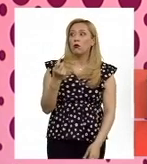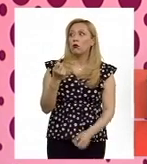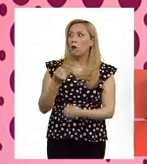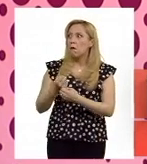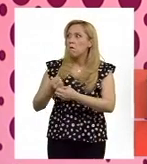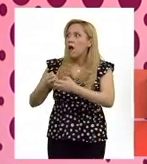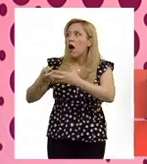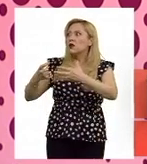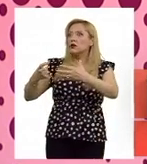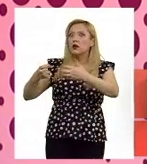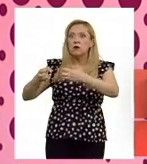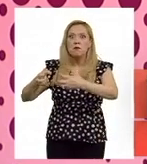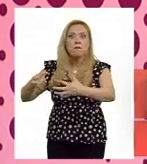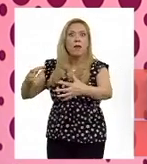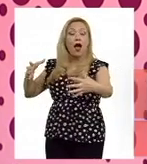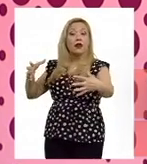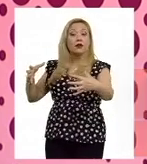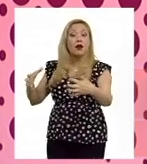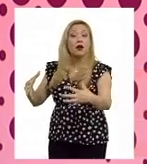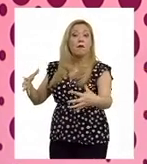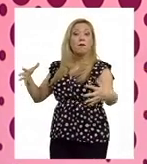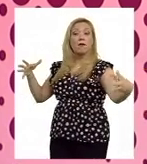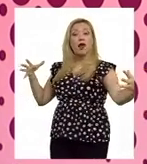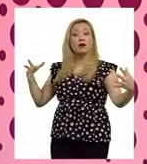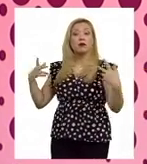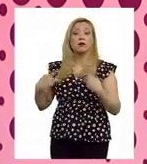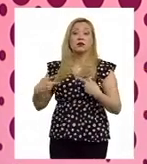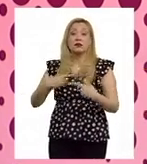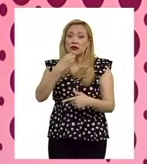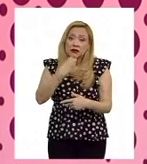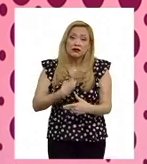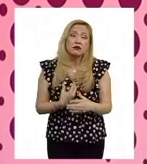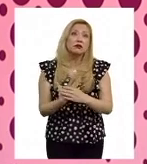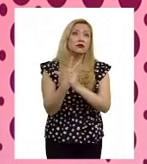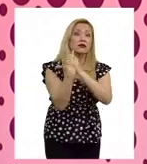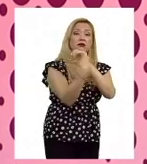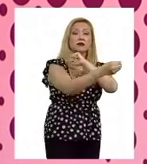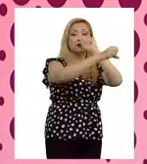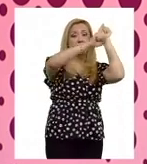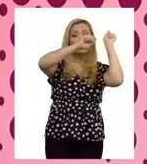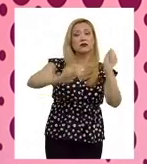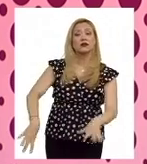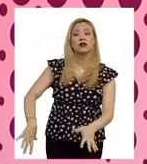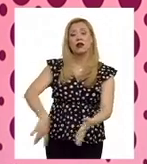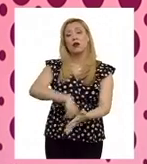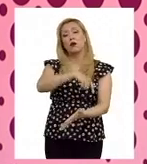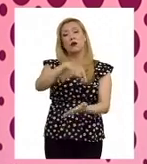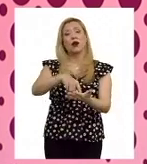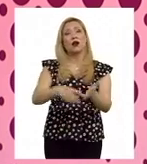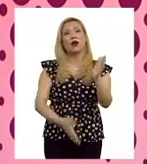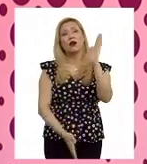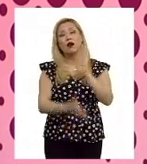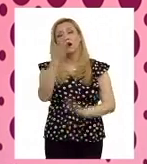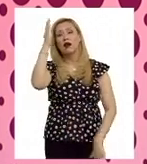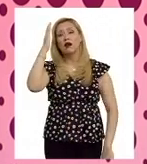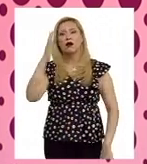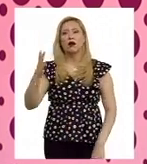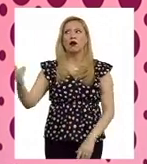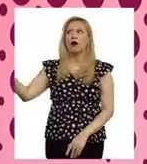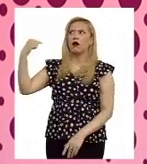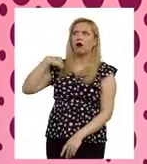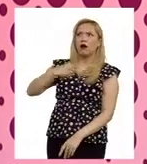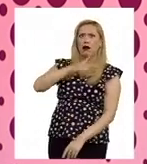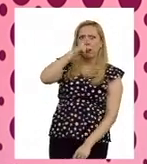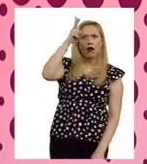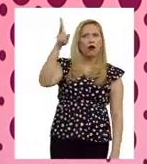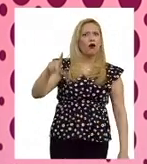vez más gente se ve forzada a huir de sus países y a desplazarse, no por persecución